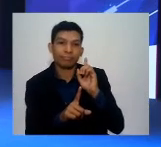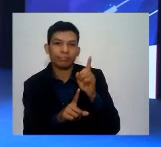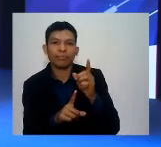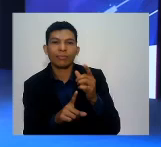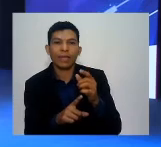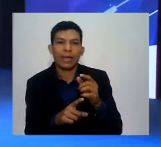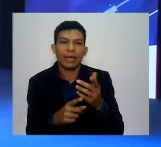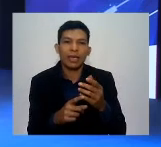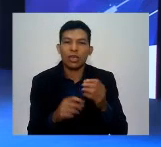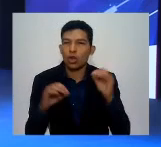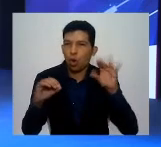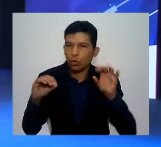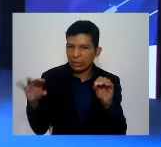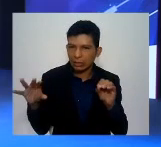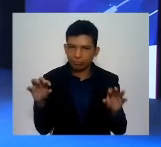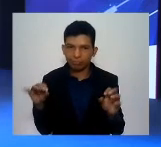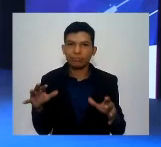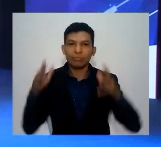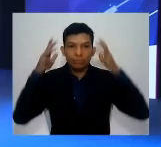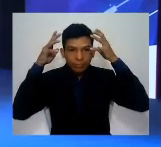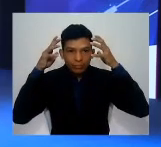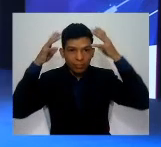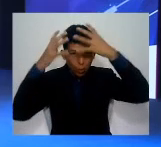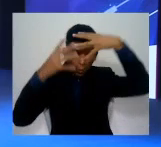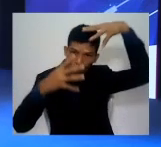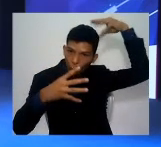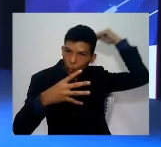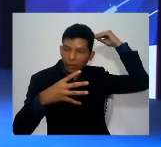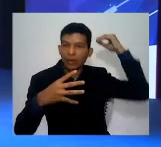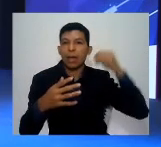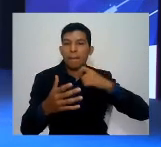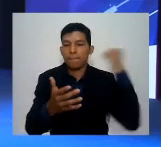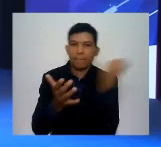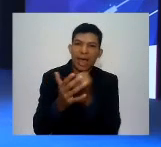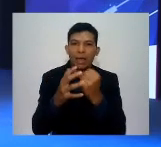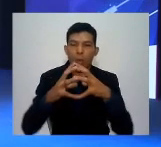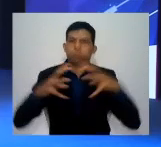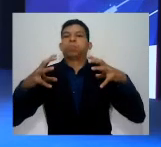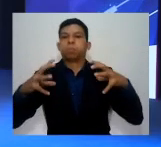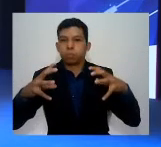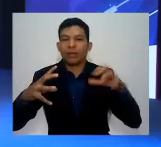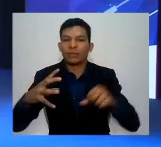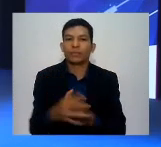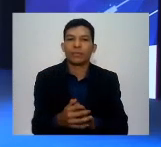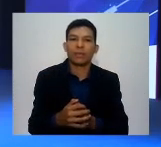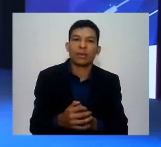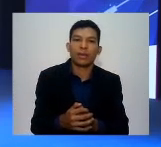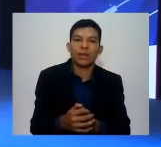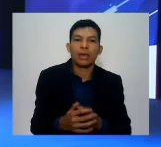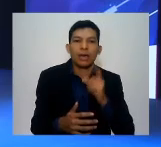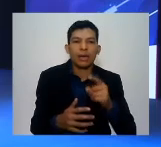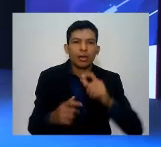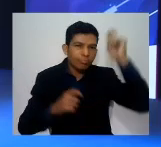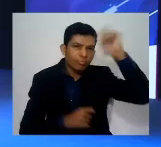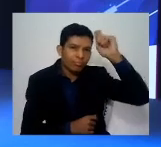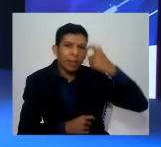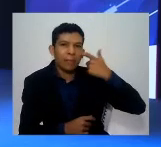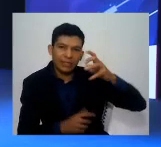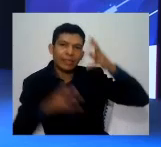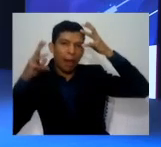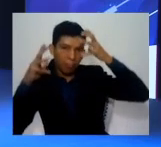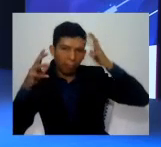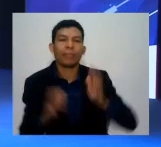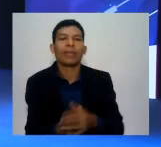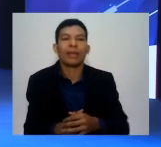distienden bastante. La forma en que la sangre avanza a través de ellas es a través de unas válvulas que hace que no se devuelva, pero además hacer ejercicio nos ayuda a que la